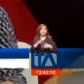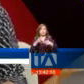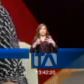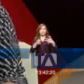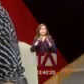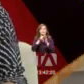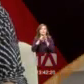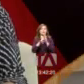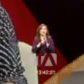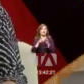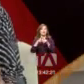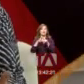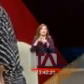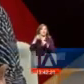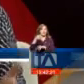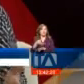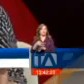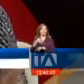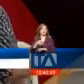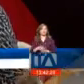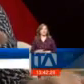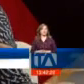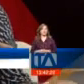son los pasivos